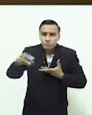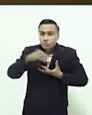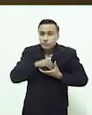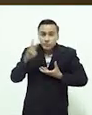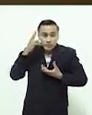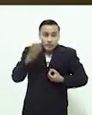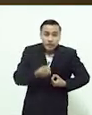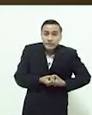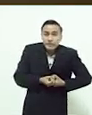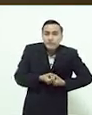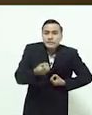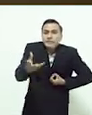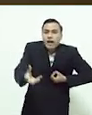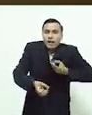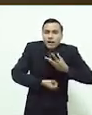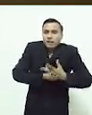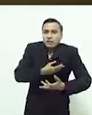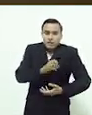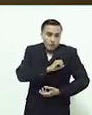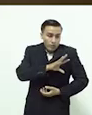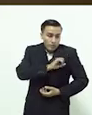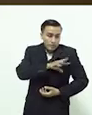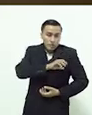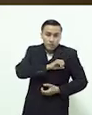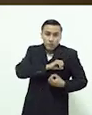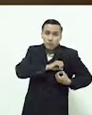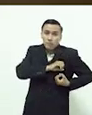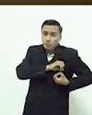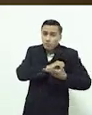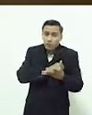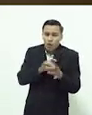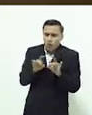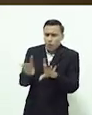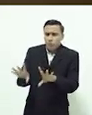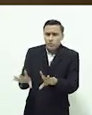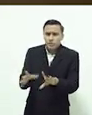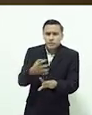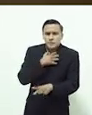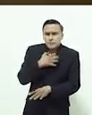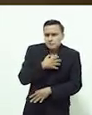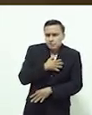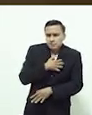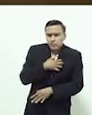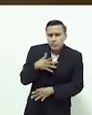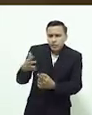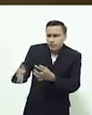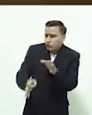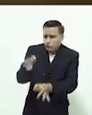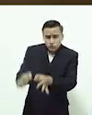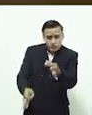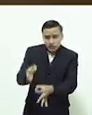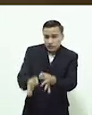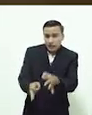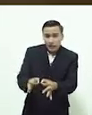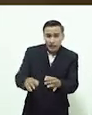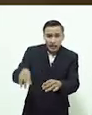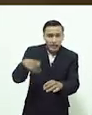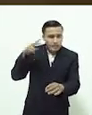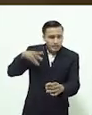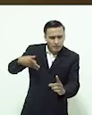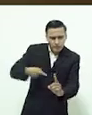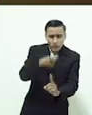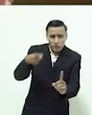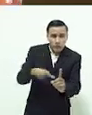sale de su interior, concretamente de su corazón. Del corazón sale el odio, la envidia, la vanidad, la injusticia,